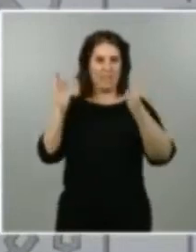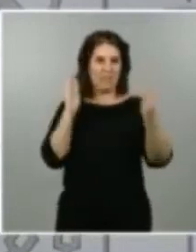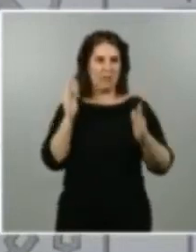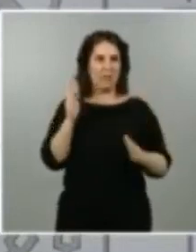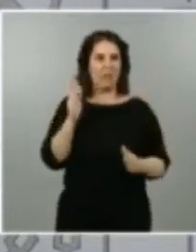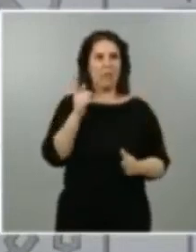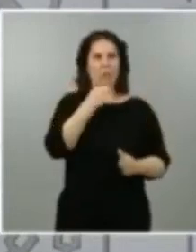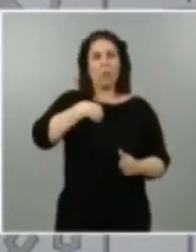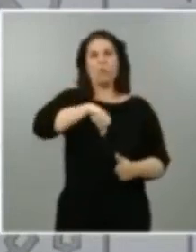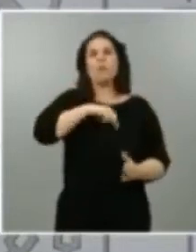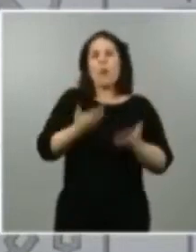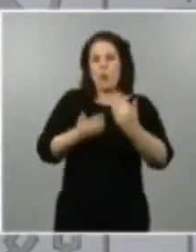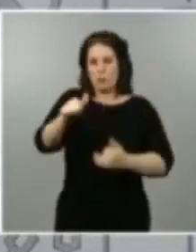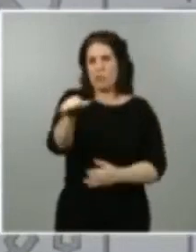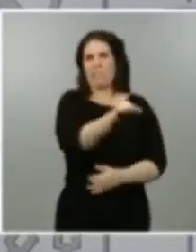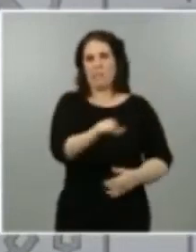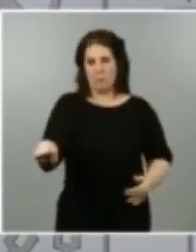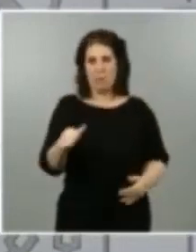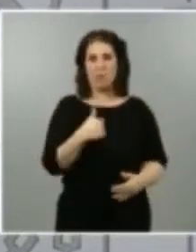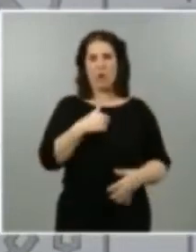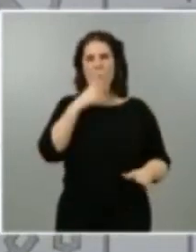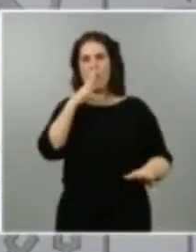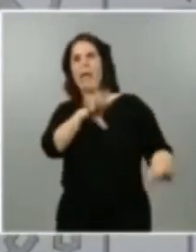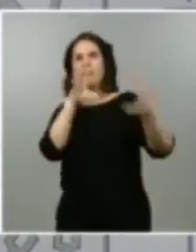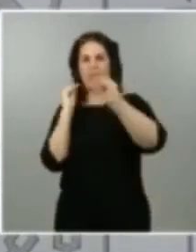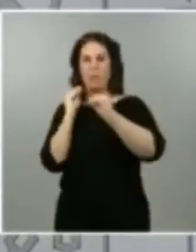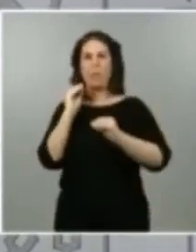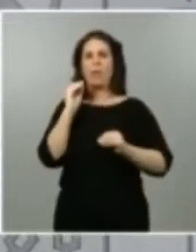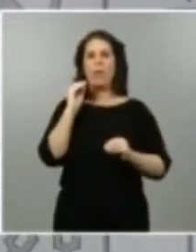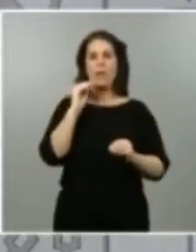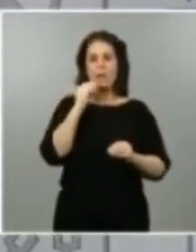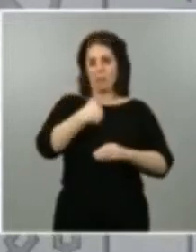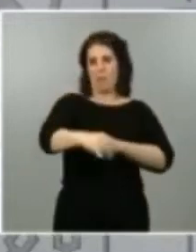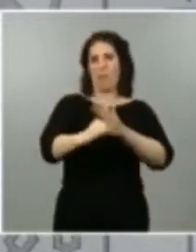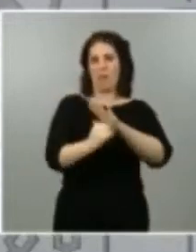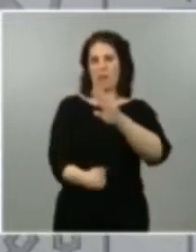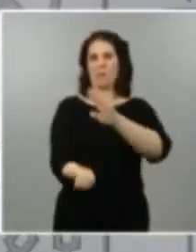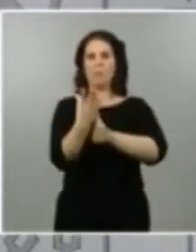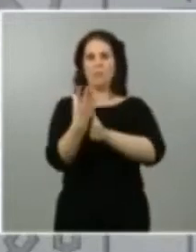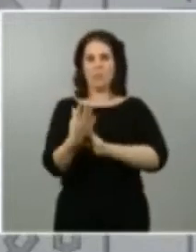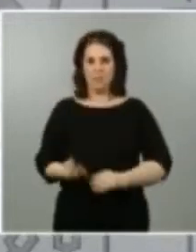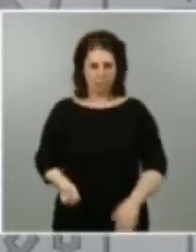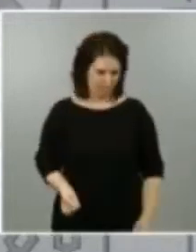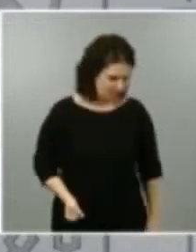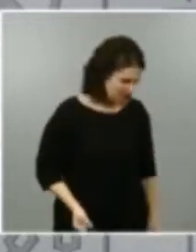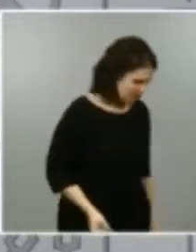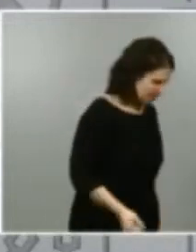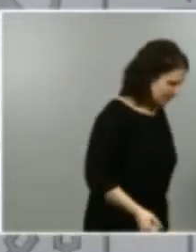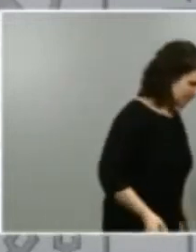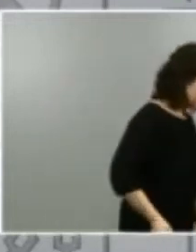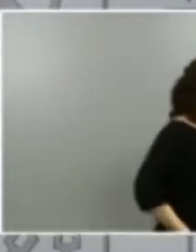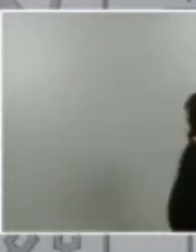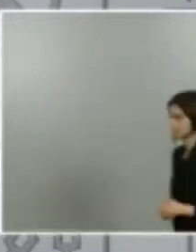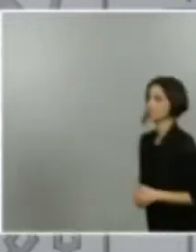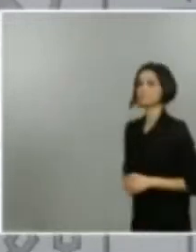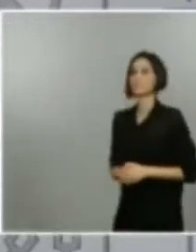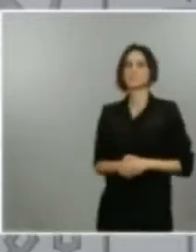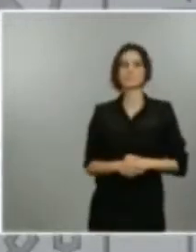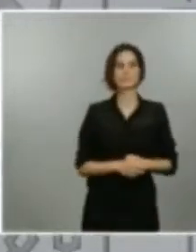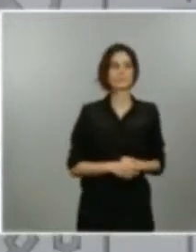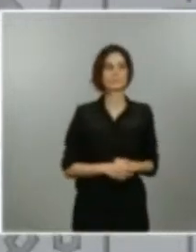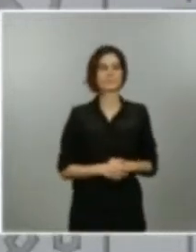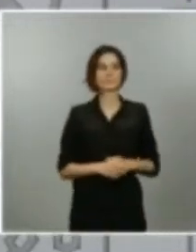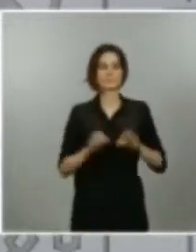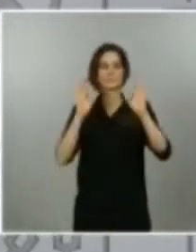y yo entiendo que estos se producirá inmediatamente en cuanto a andalucía andalucía hizo una propuesta